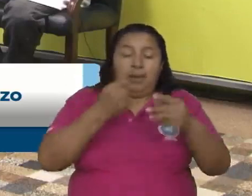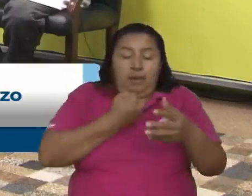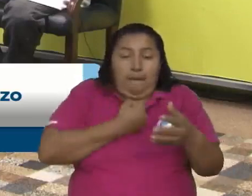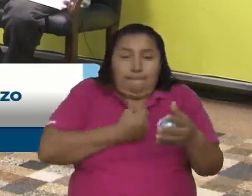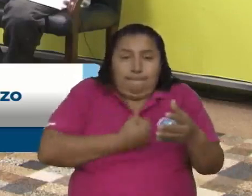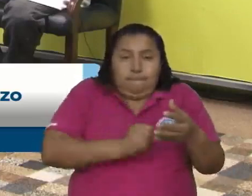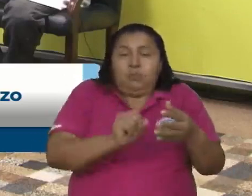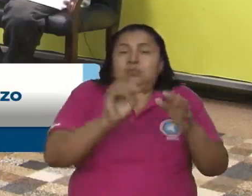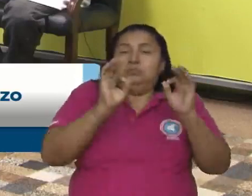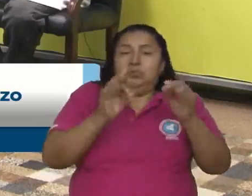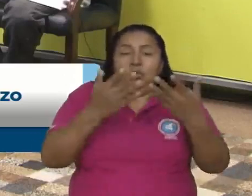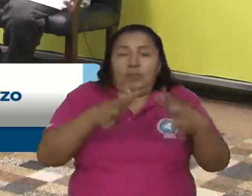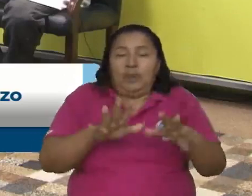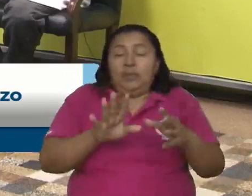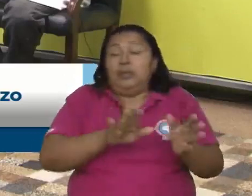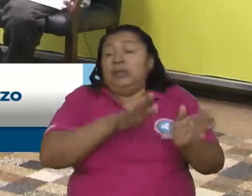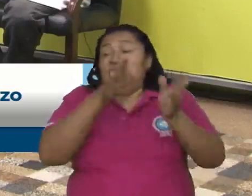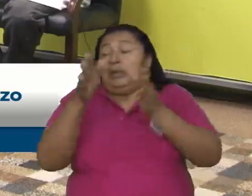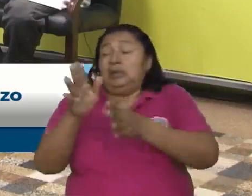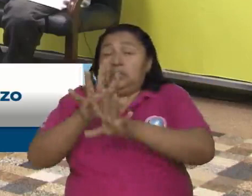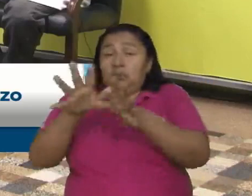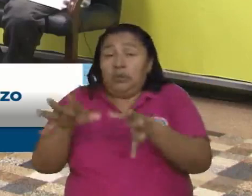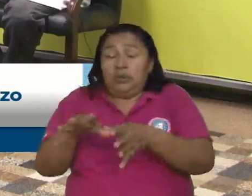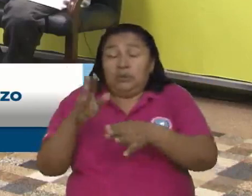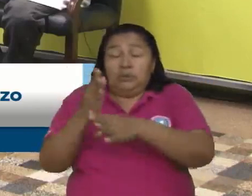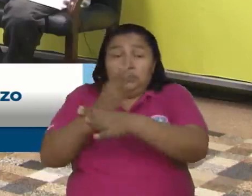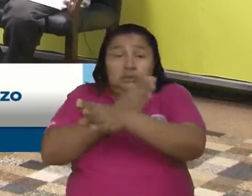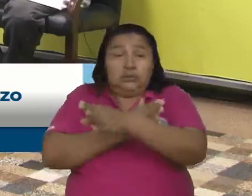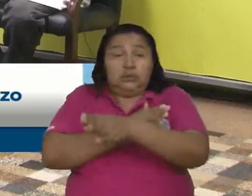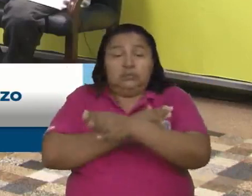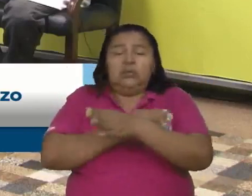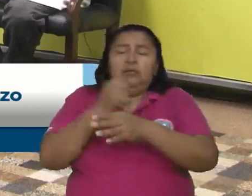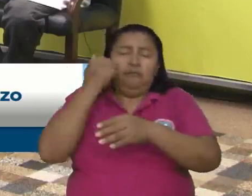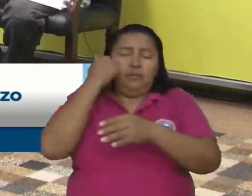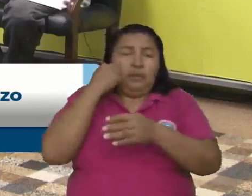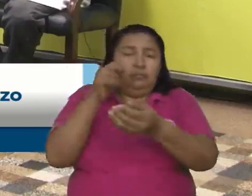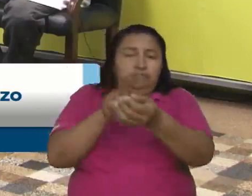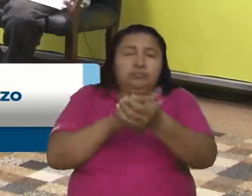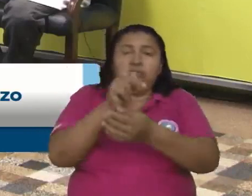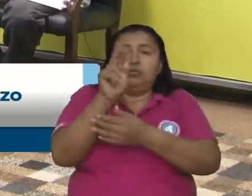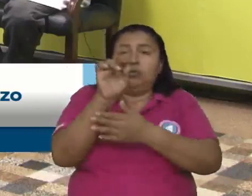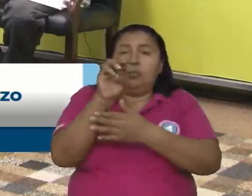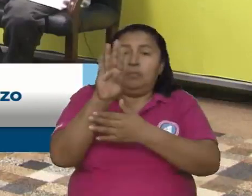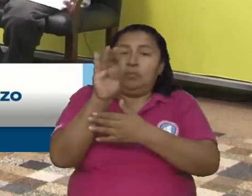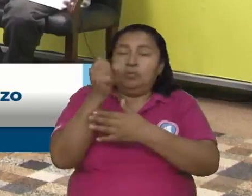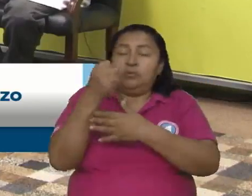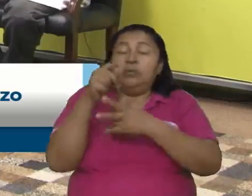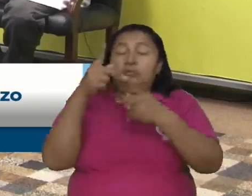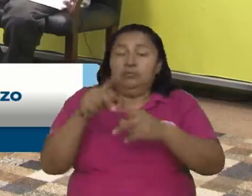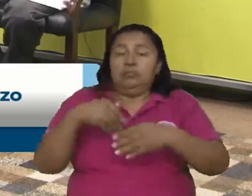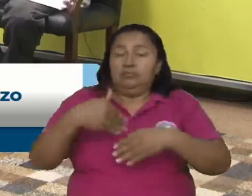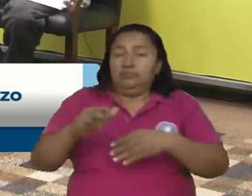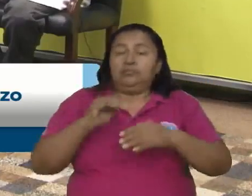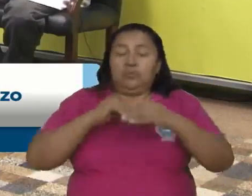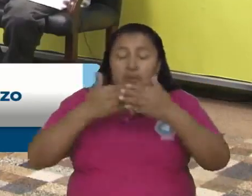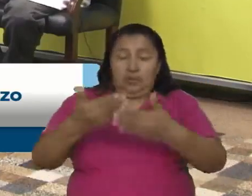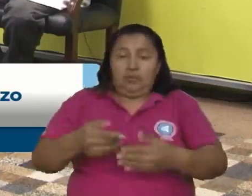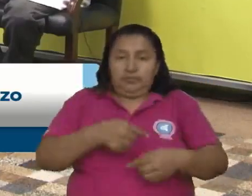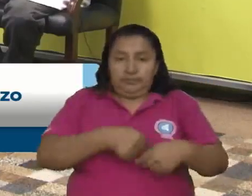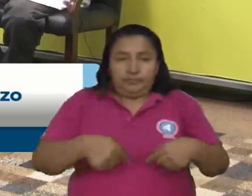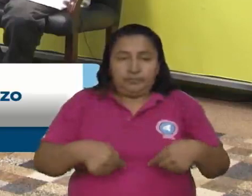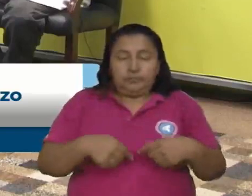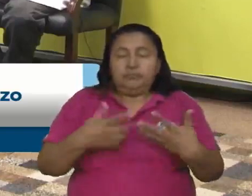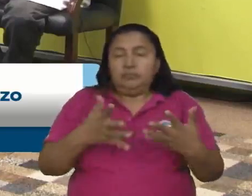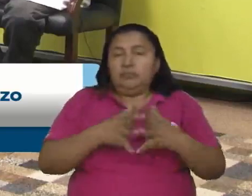normal, a una mujer que tuvo antecedentes de trombosis y que va también a una cirugía. A una cirugía.